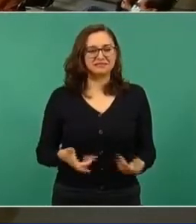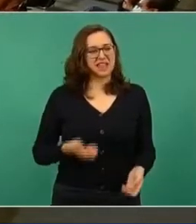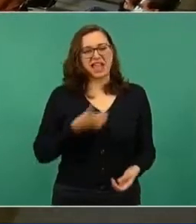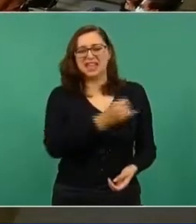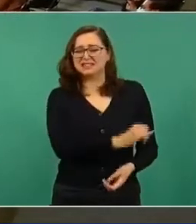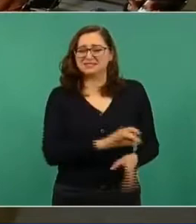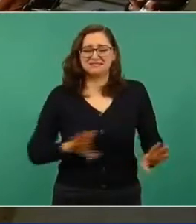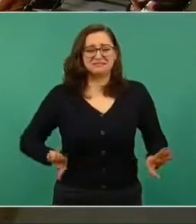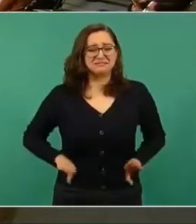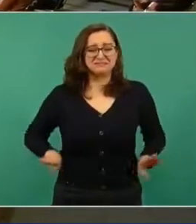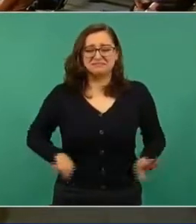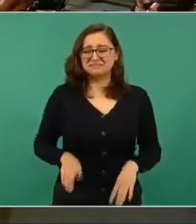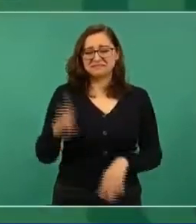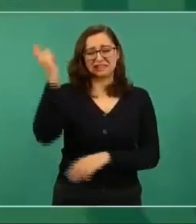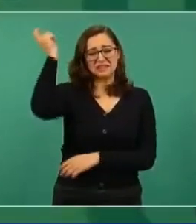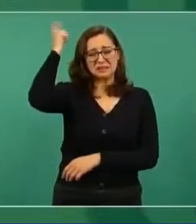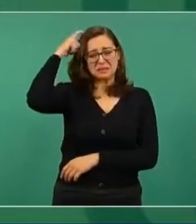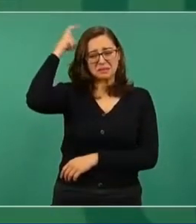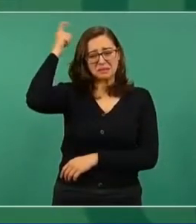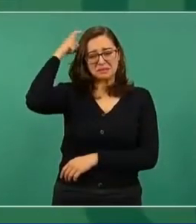Es una mentalidad.